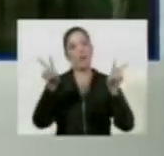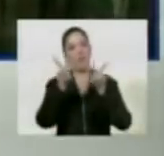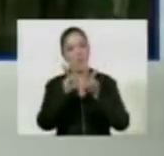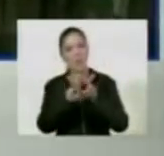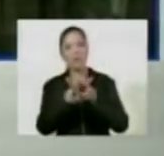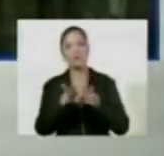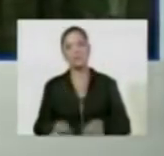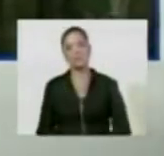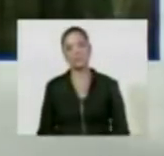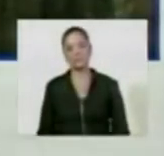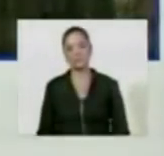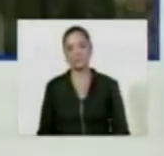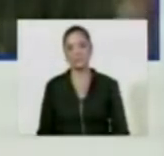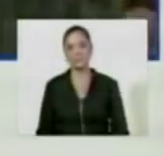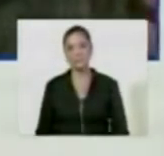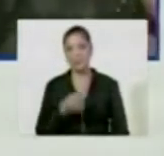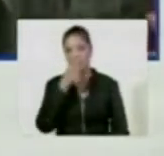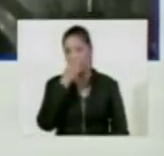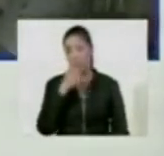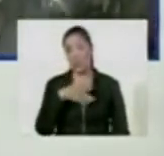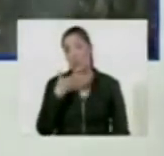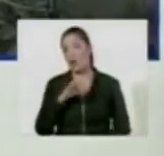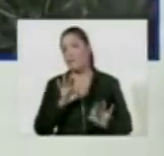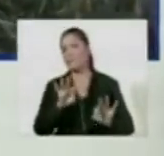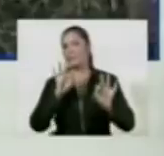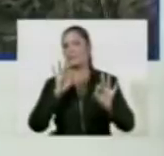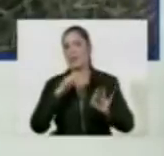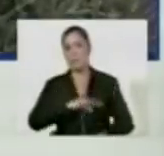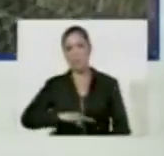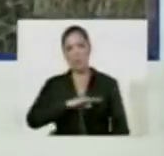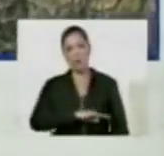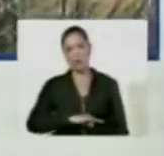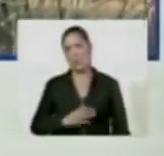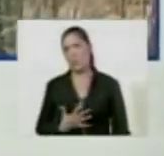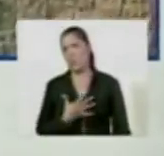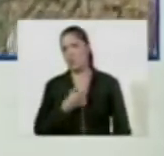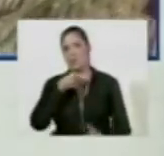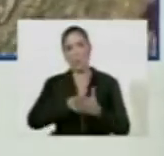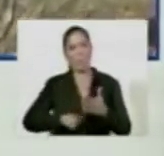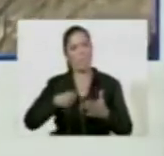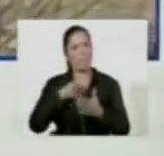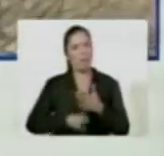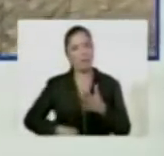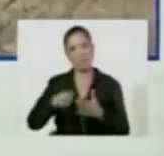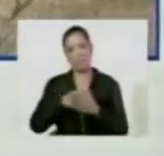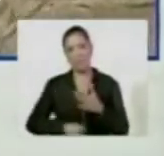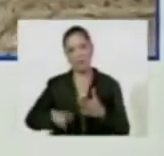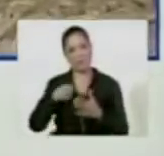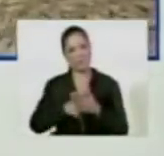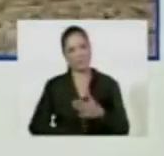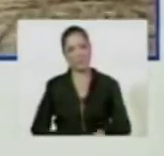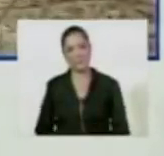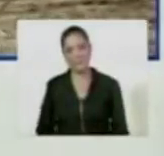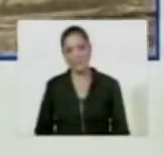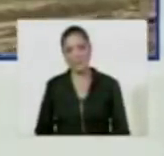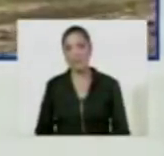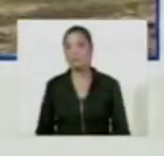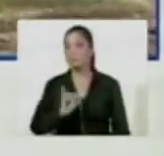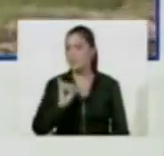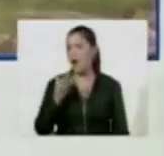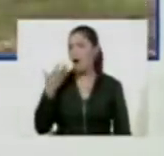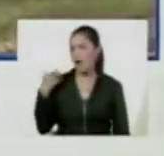una muy especial moral combativa. Y como lo hemos venido